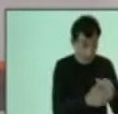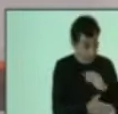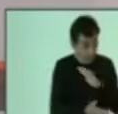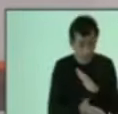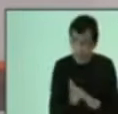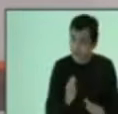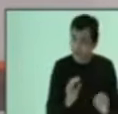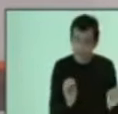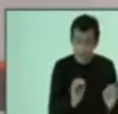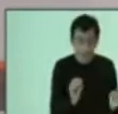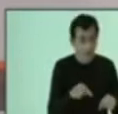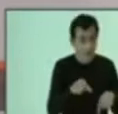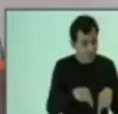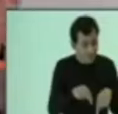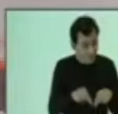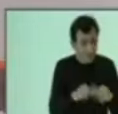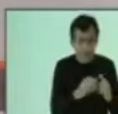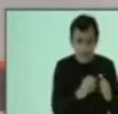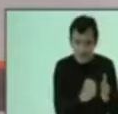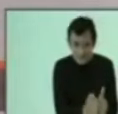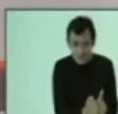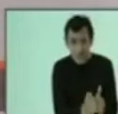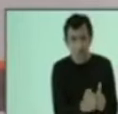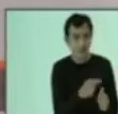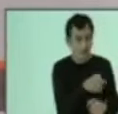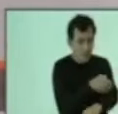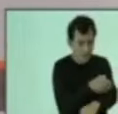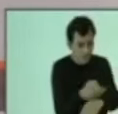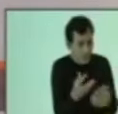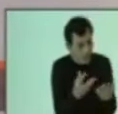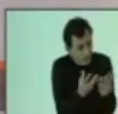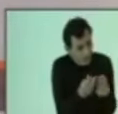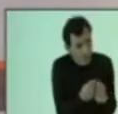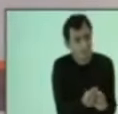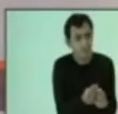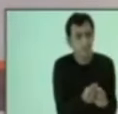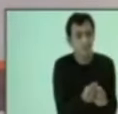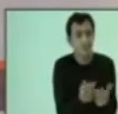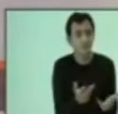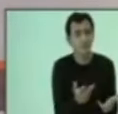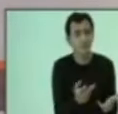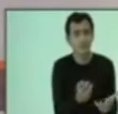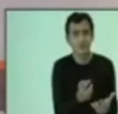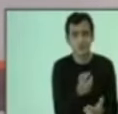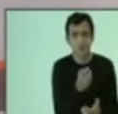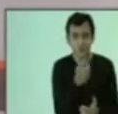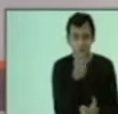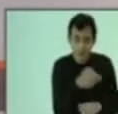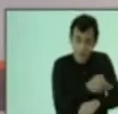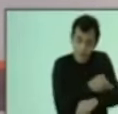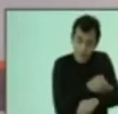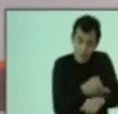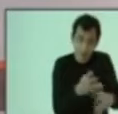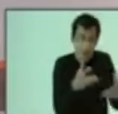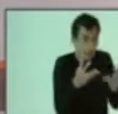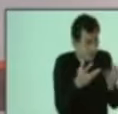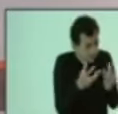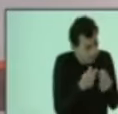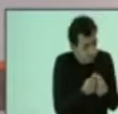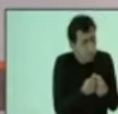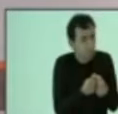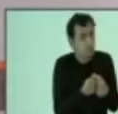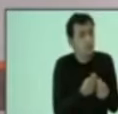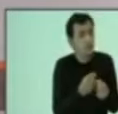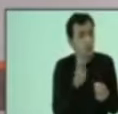vayan a complicar más la vida ni que abandonen a sus familias. Por eso evitemos que se desintegren más familias en